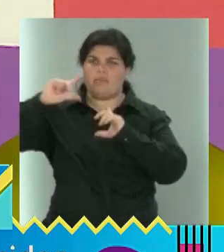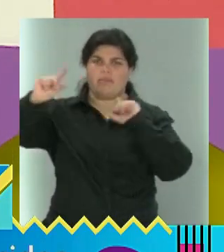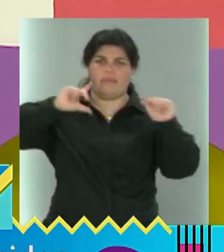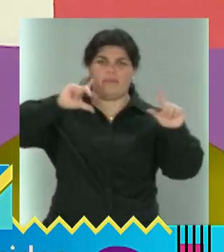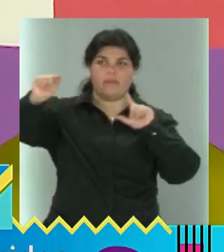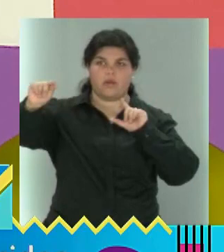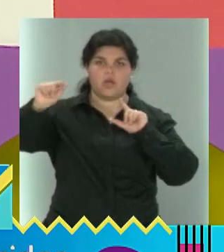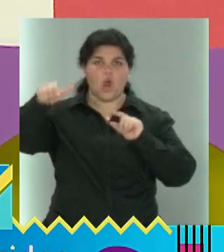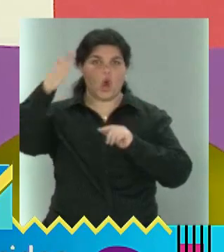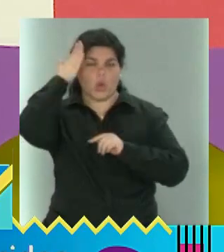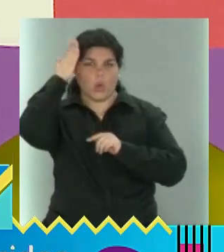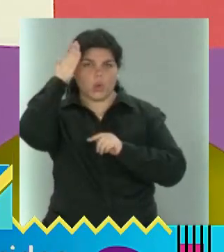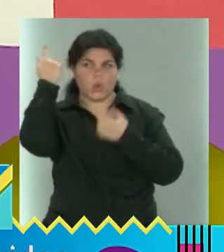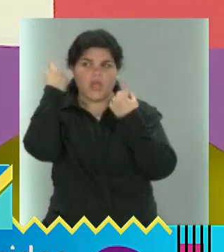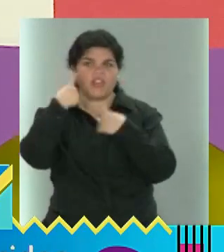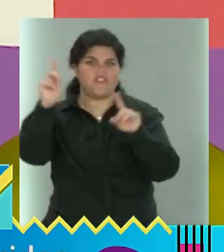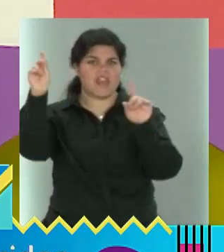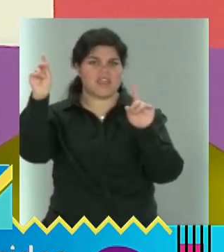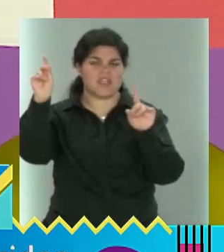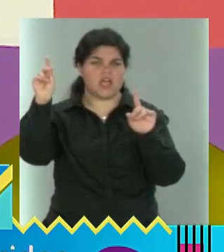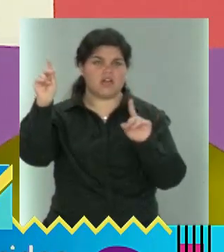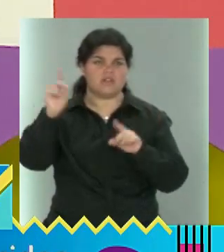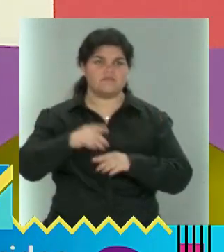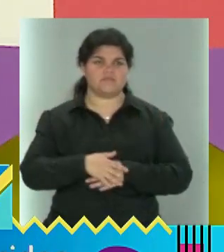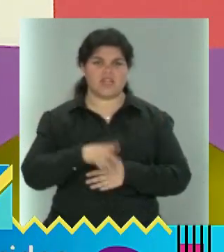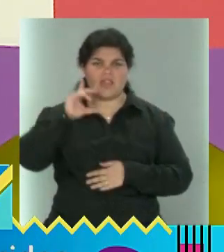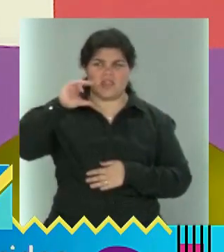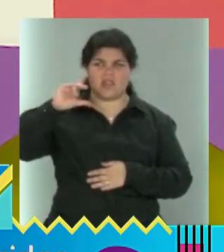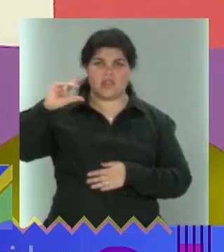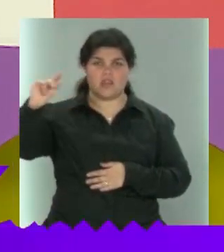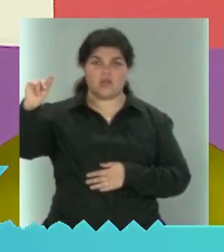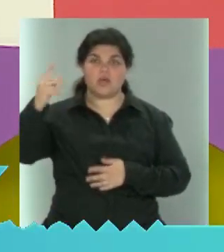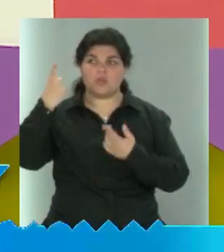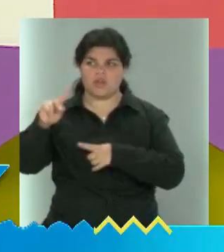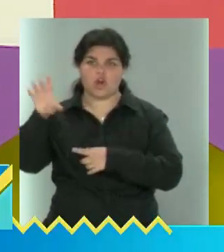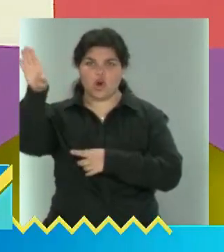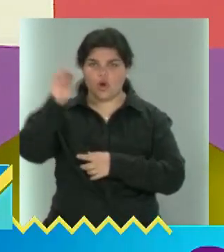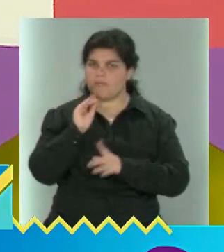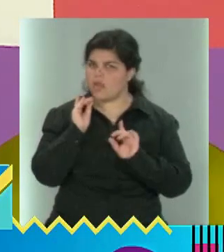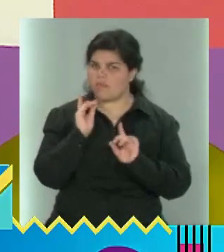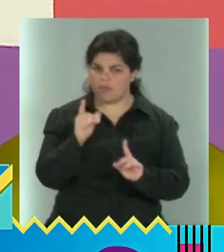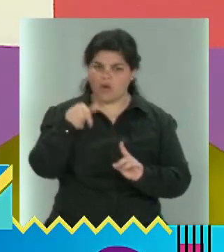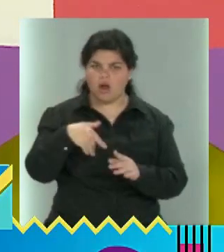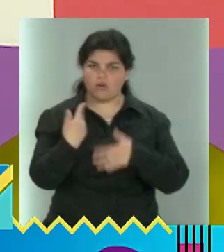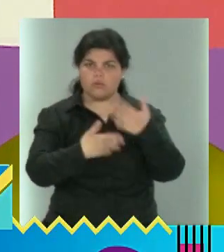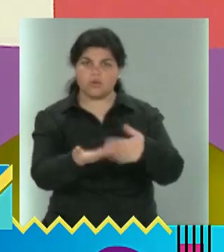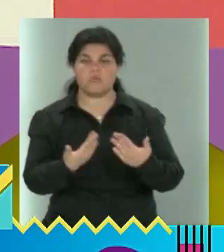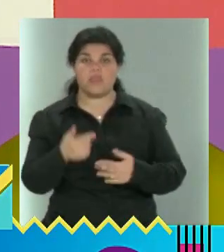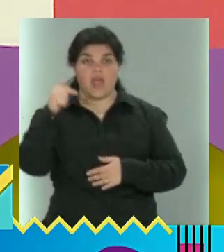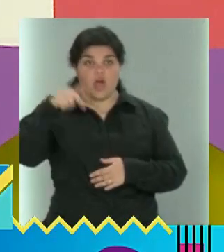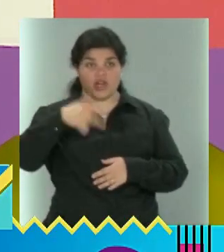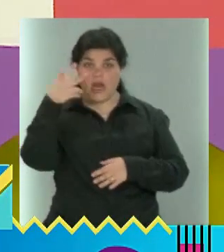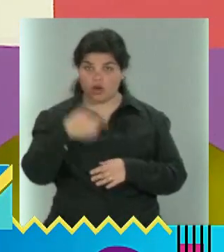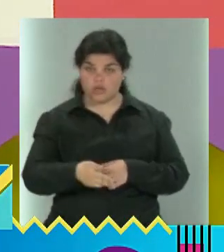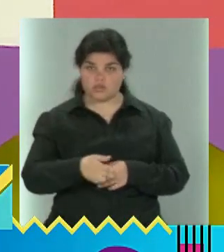que no son muy cercanas físicamente, sí, desde distancias, pero sí lo pueden ser desde otros aspectos. Nos vamos a ir a un corte. Los voy a